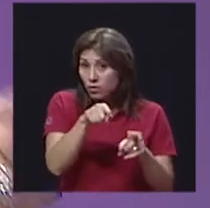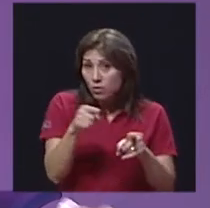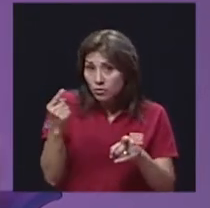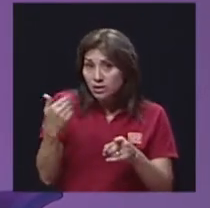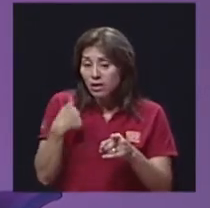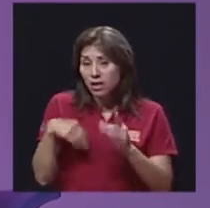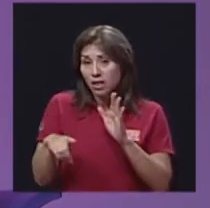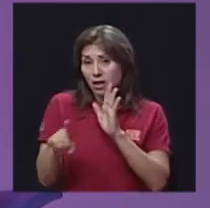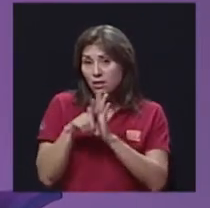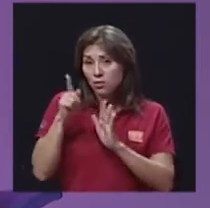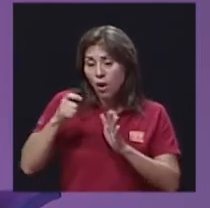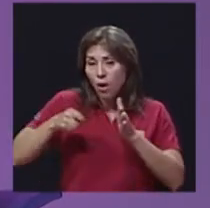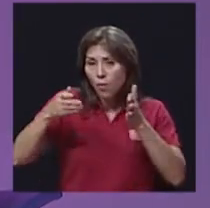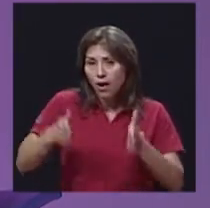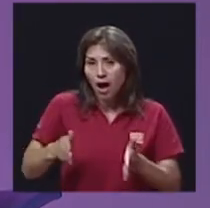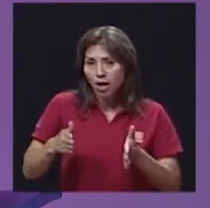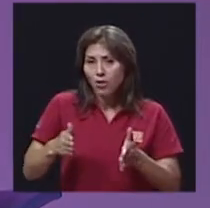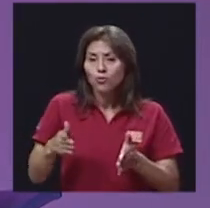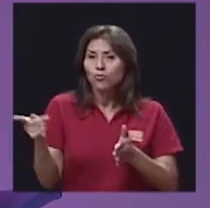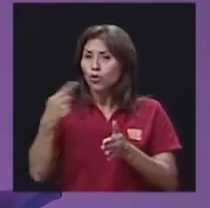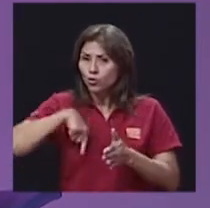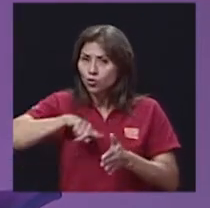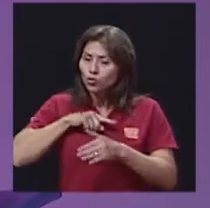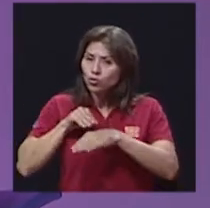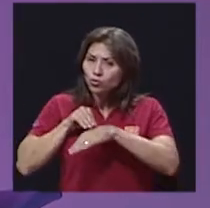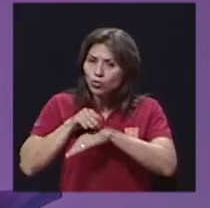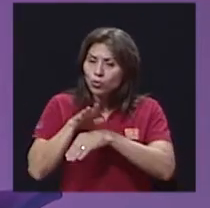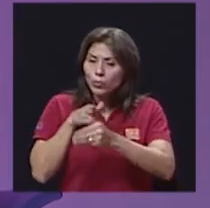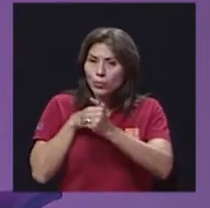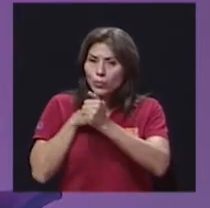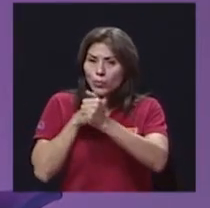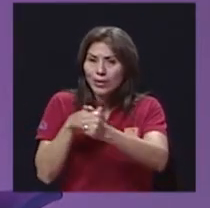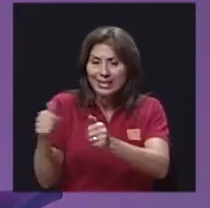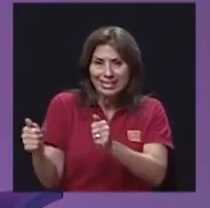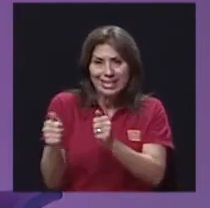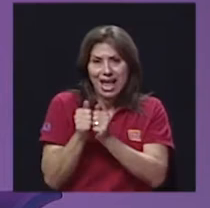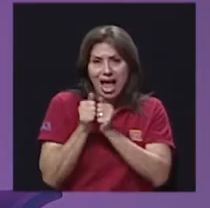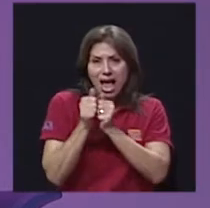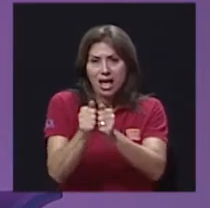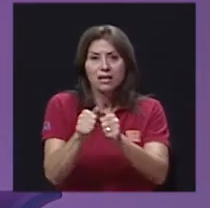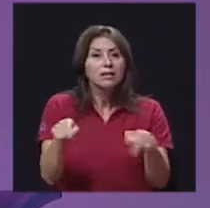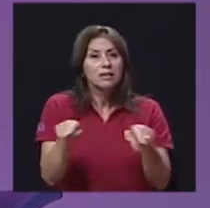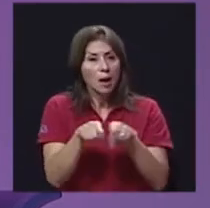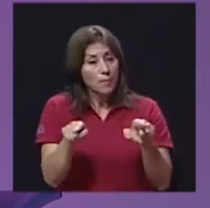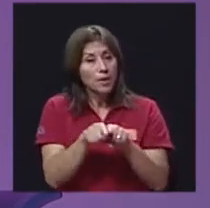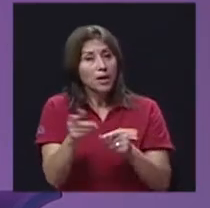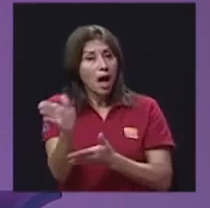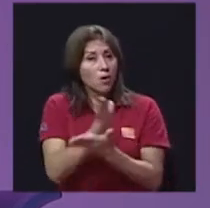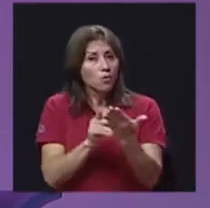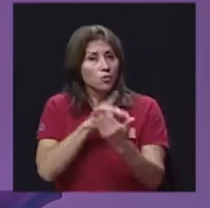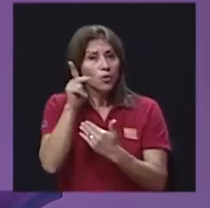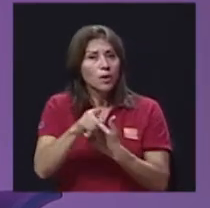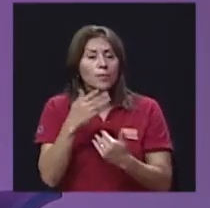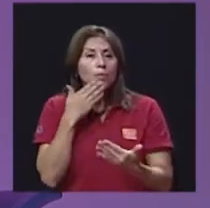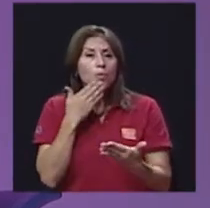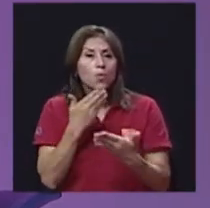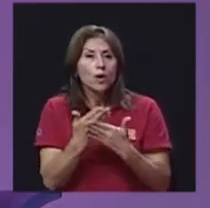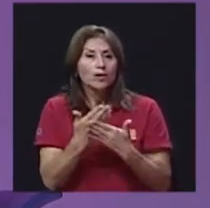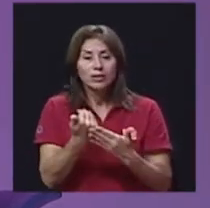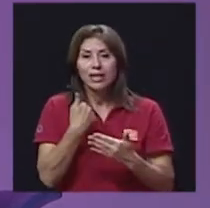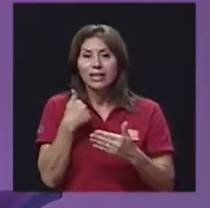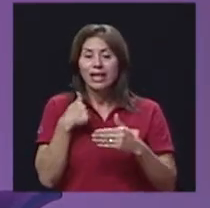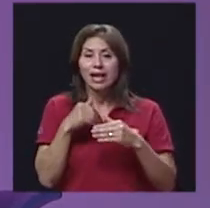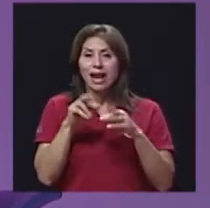vamos, las llevamos, ¿verdad? También hay programas muy buenos que tiene la Red contra la